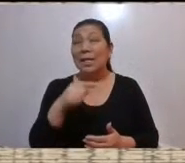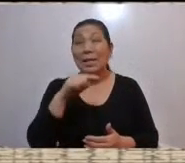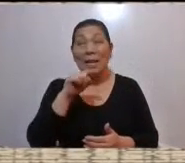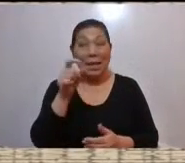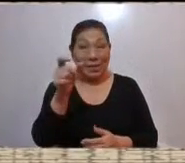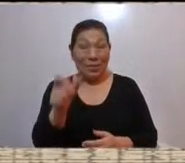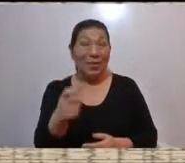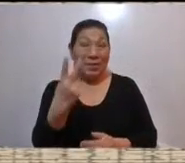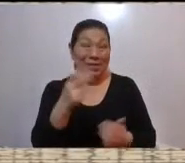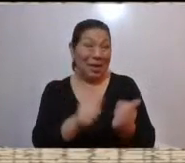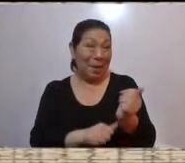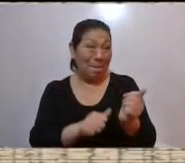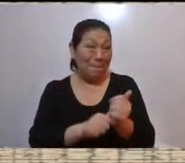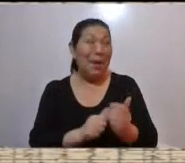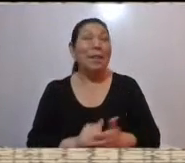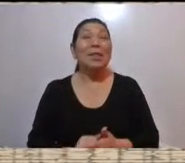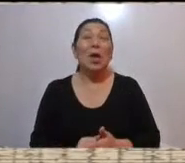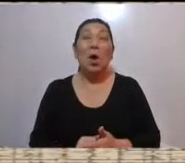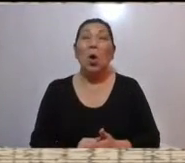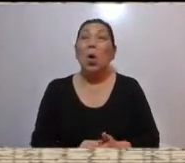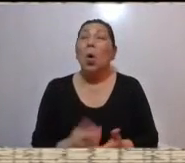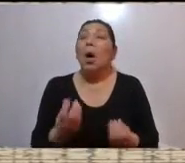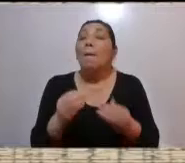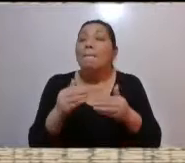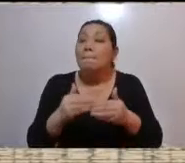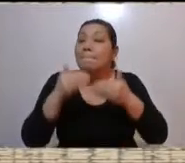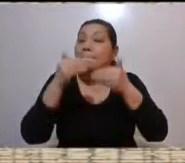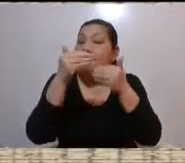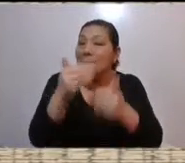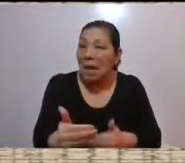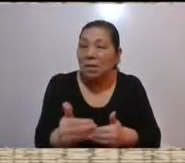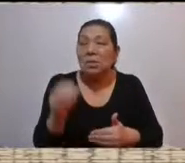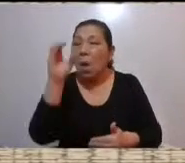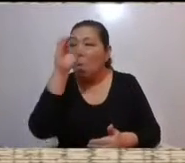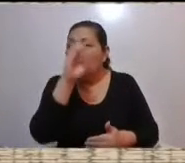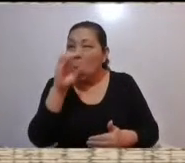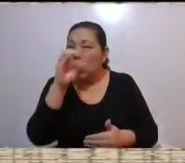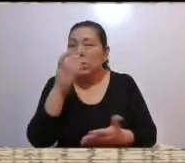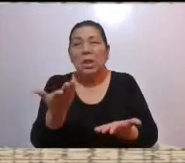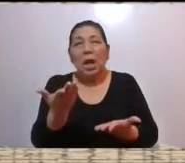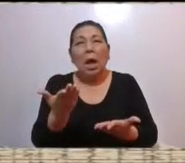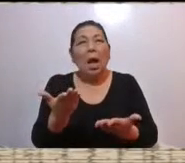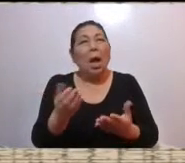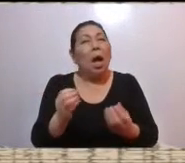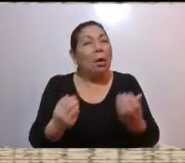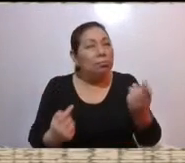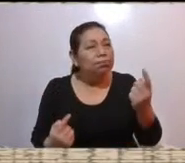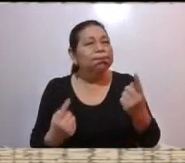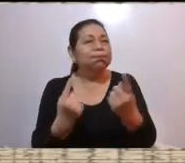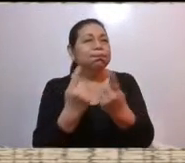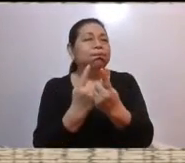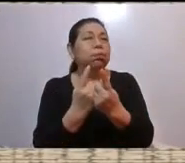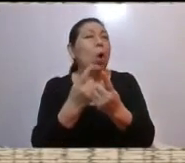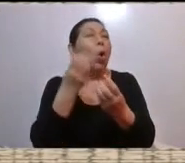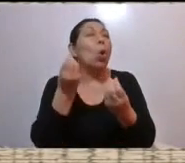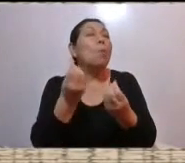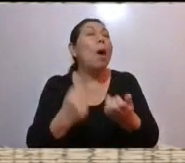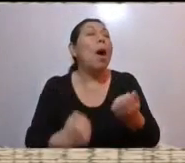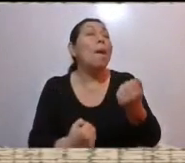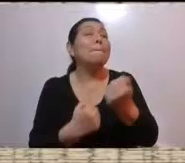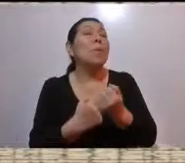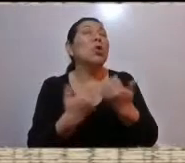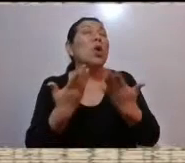el caso de las ciudadanas, Ciesa Fernández, sino busca ampliar los alcances de